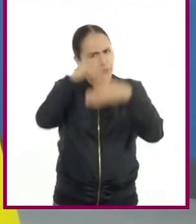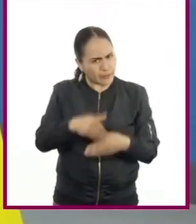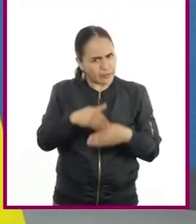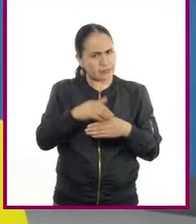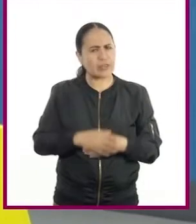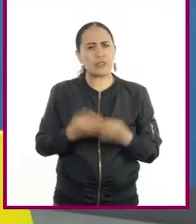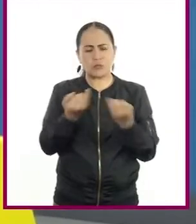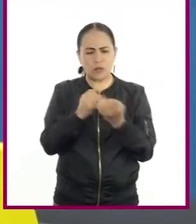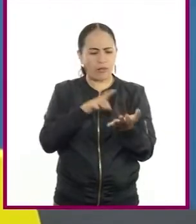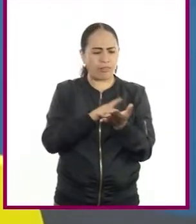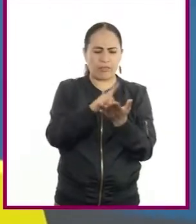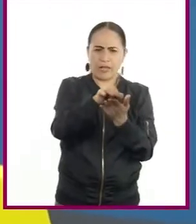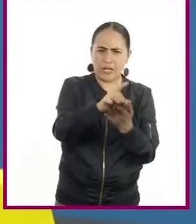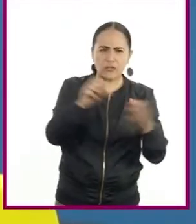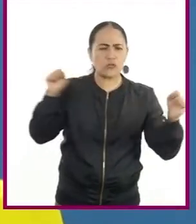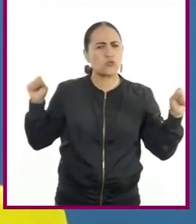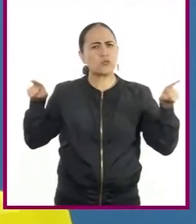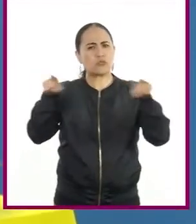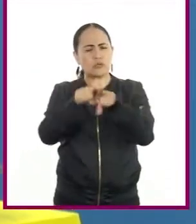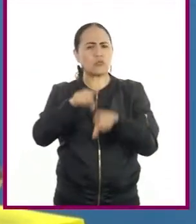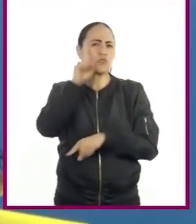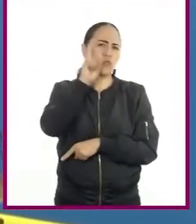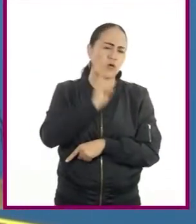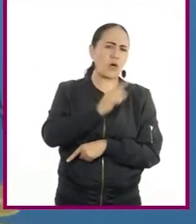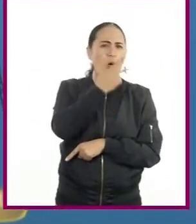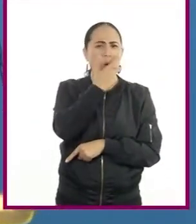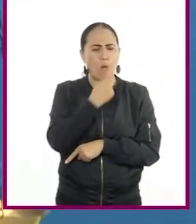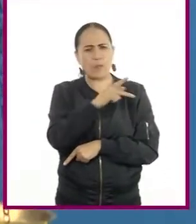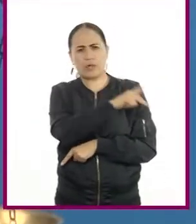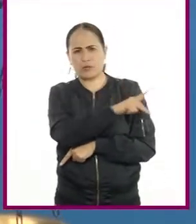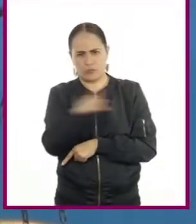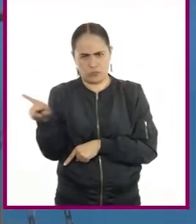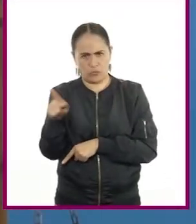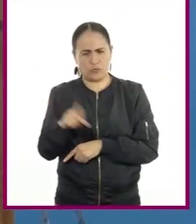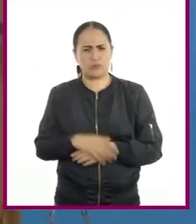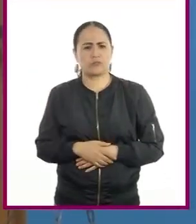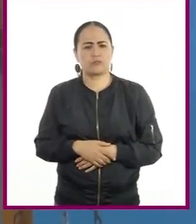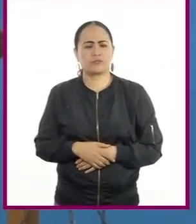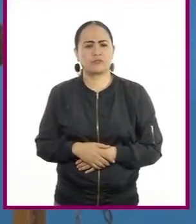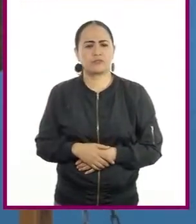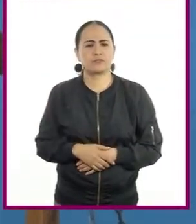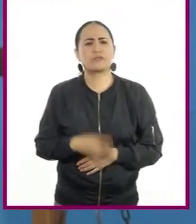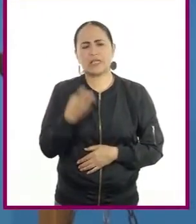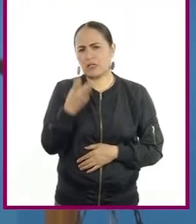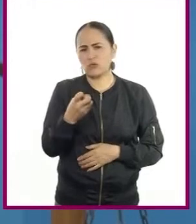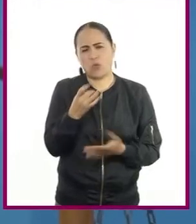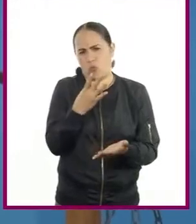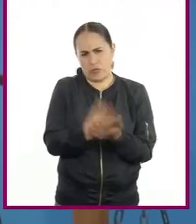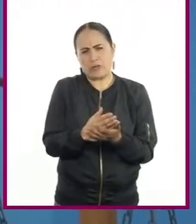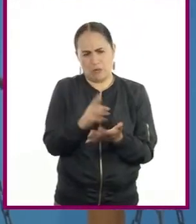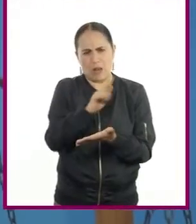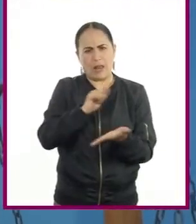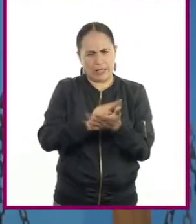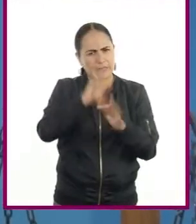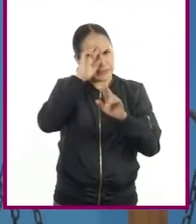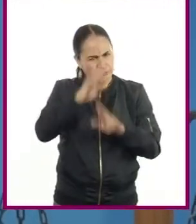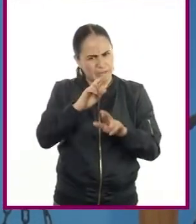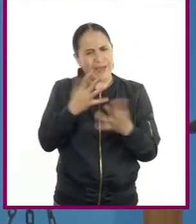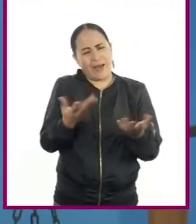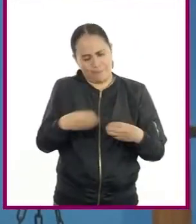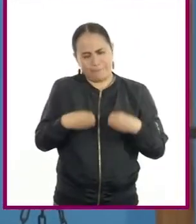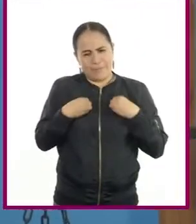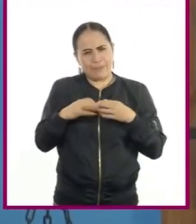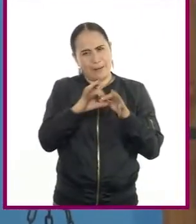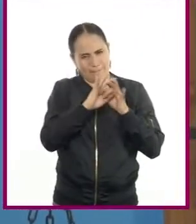los mismos derechos para todas y todos. Solo así se podrá vivir en armonía, pues las personas que conforman